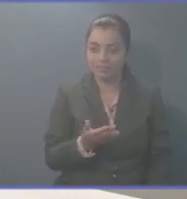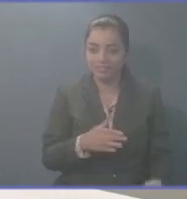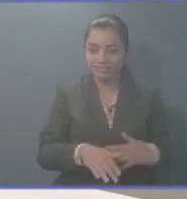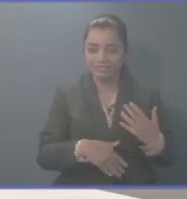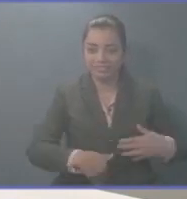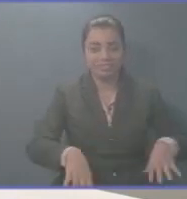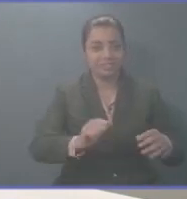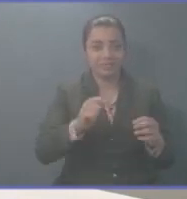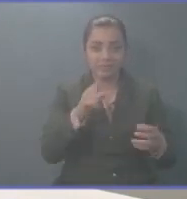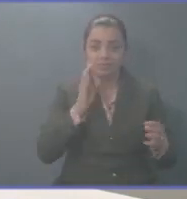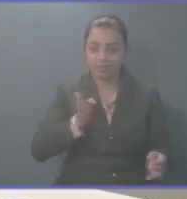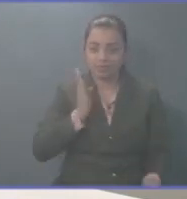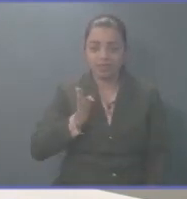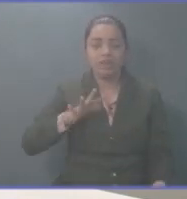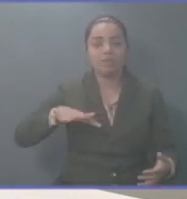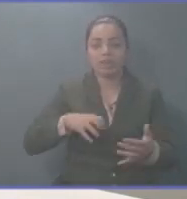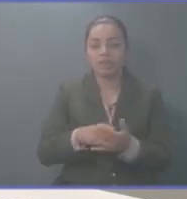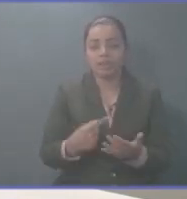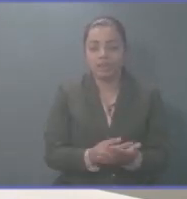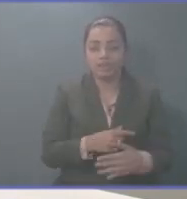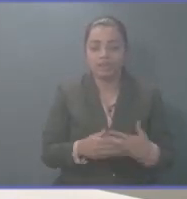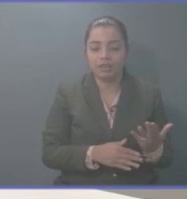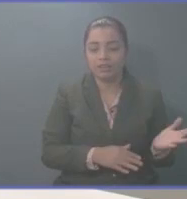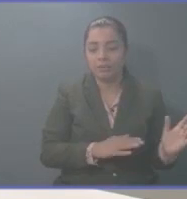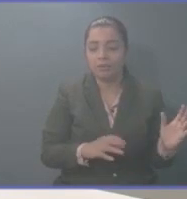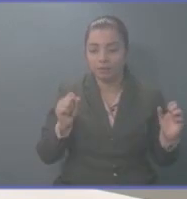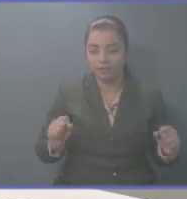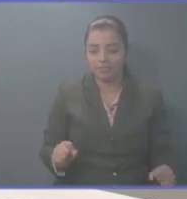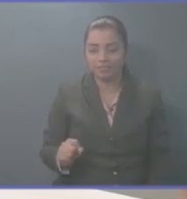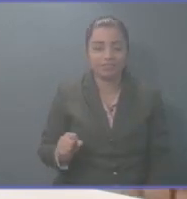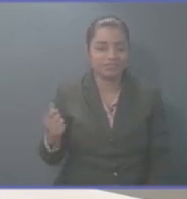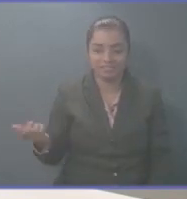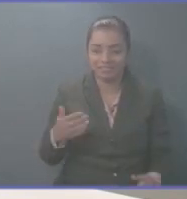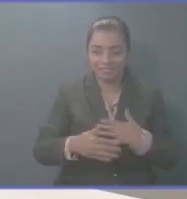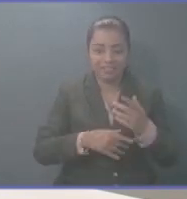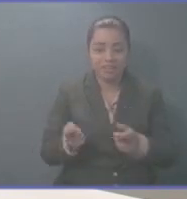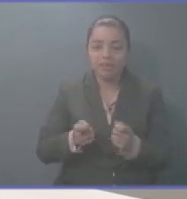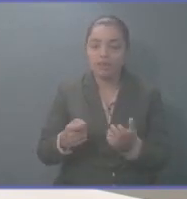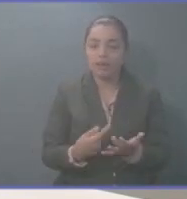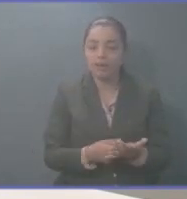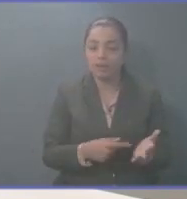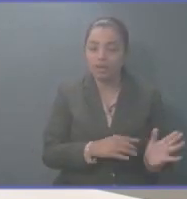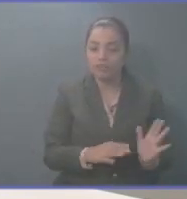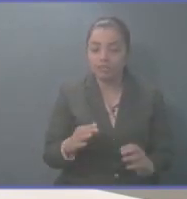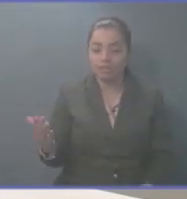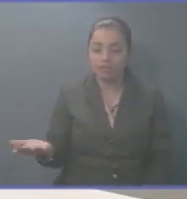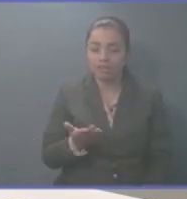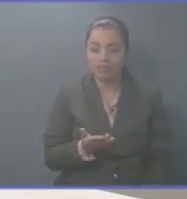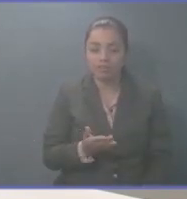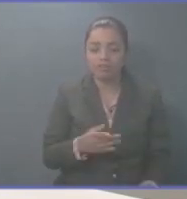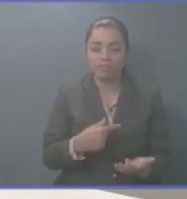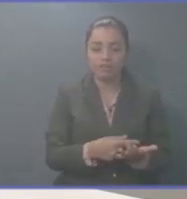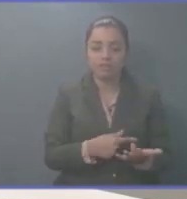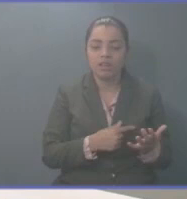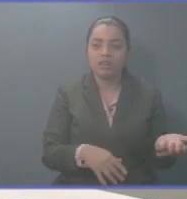que se accidentó en Chiltiupán ese domingo, fue el domingo 16 de febrero, donde perdieron la